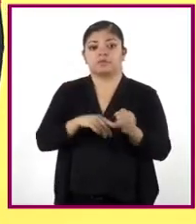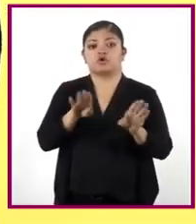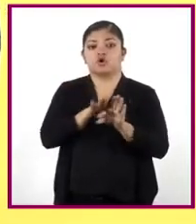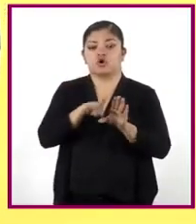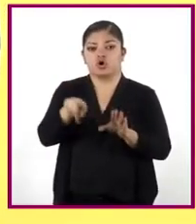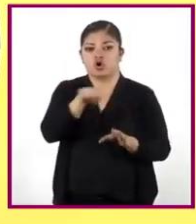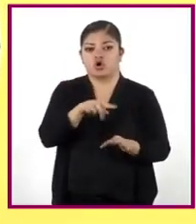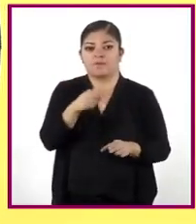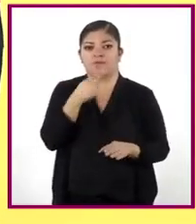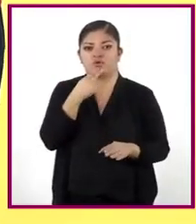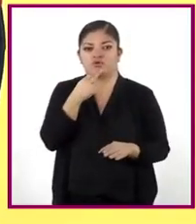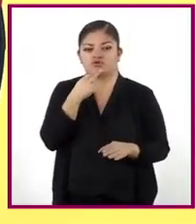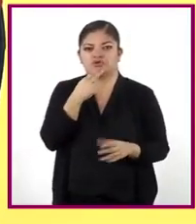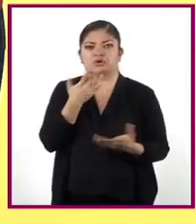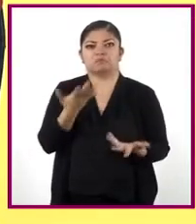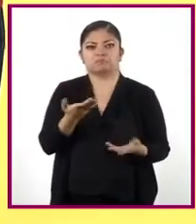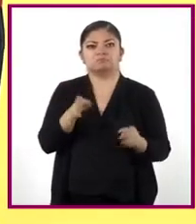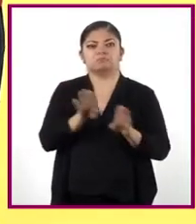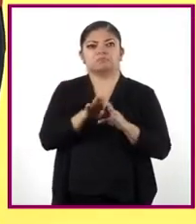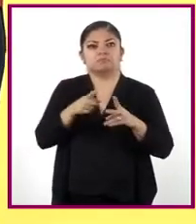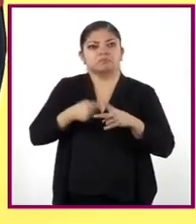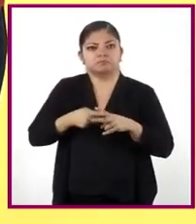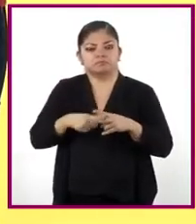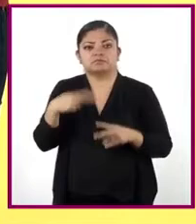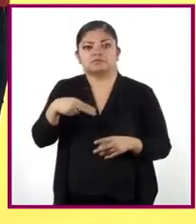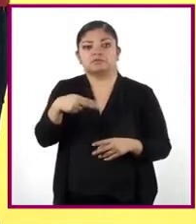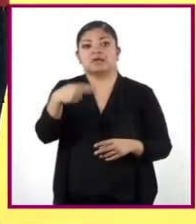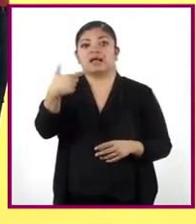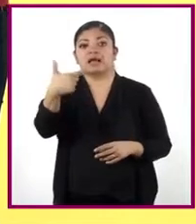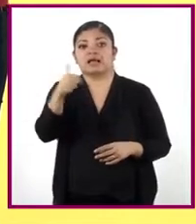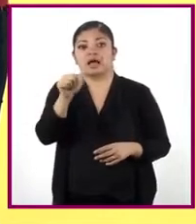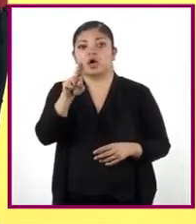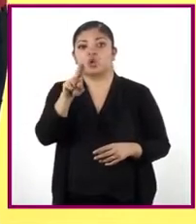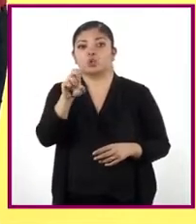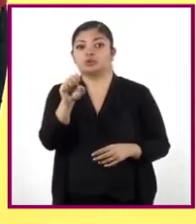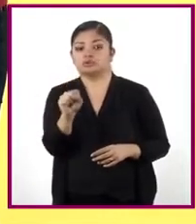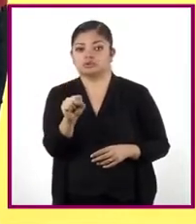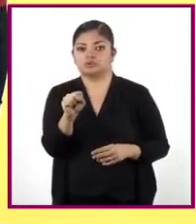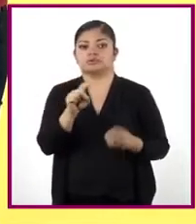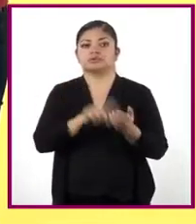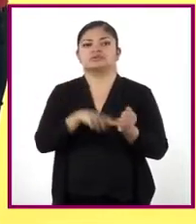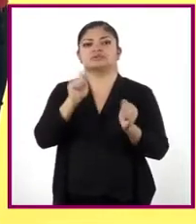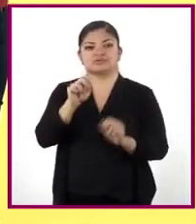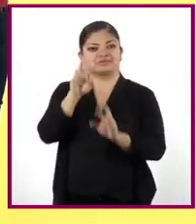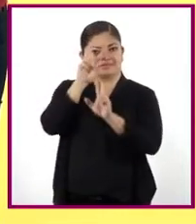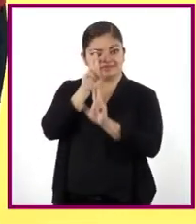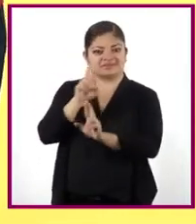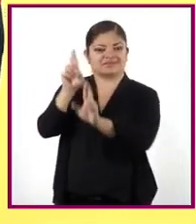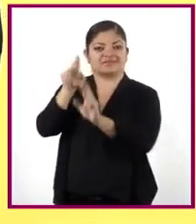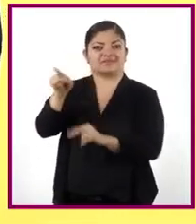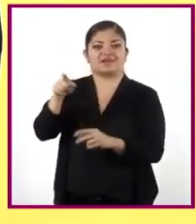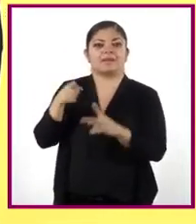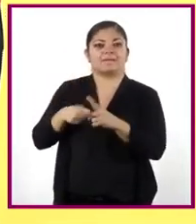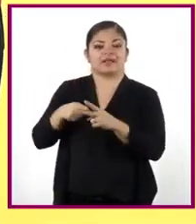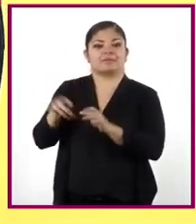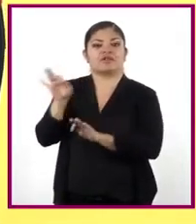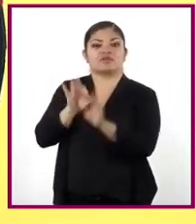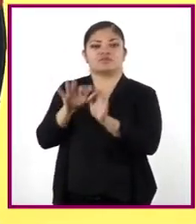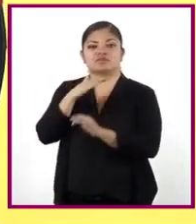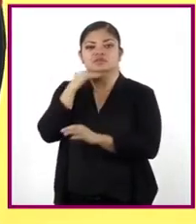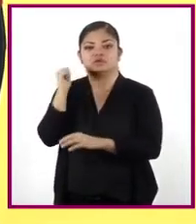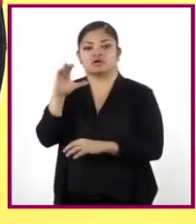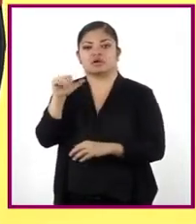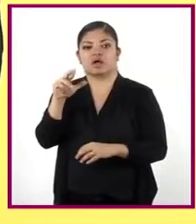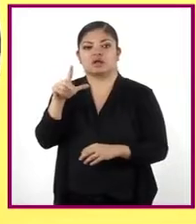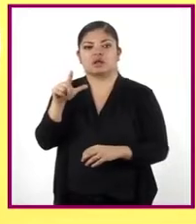intensidad de los campos magnéticos es el Gauss. Se llama así en honor al matemático y físico alemán